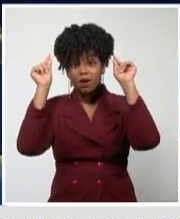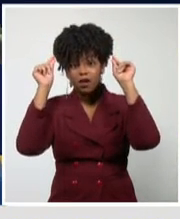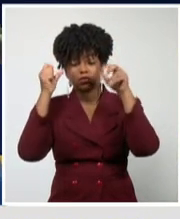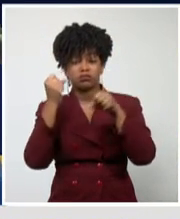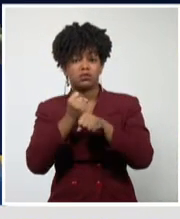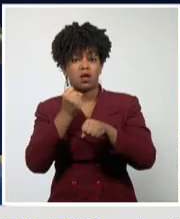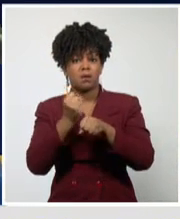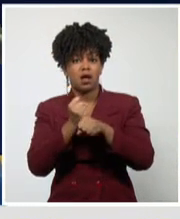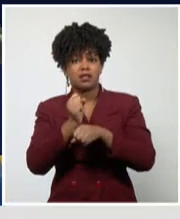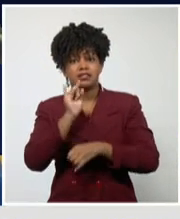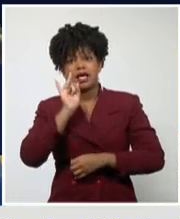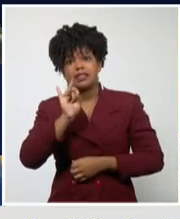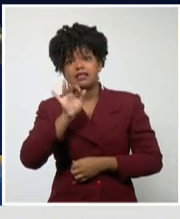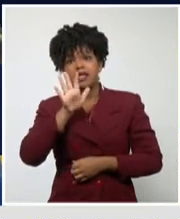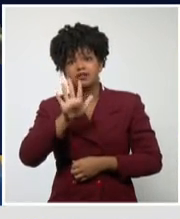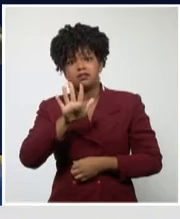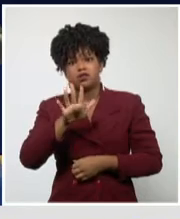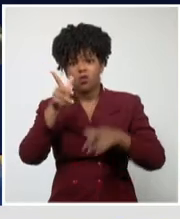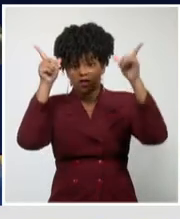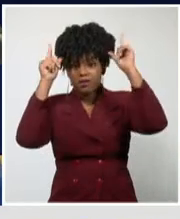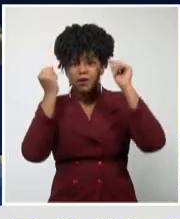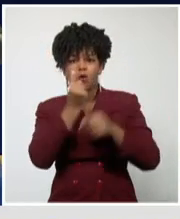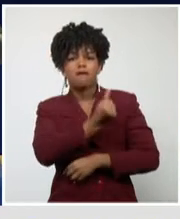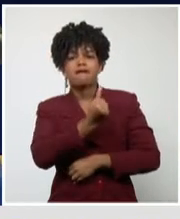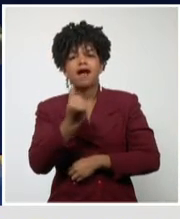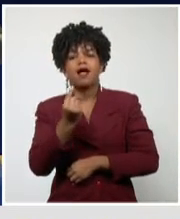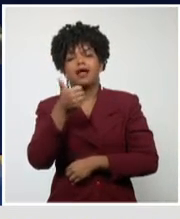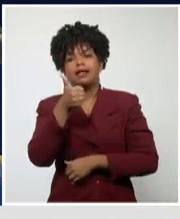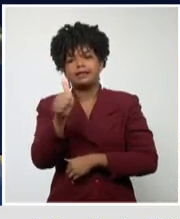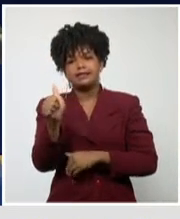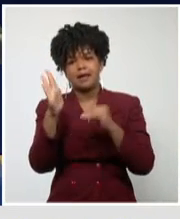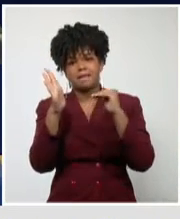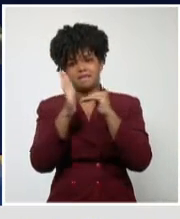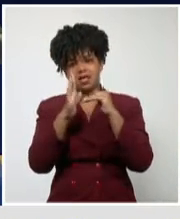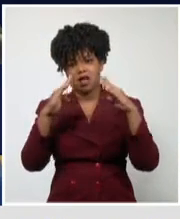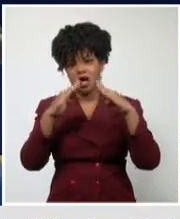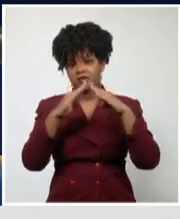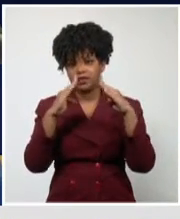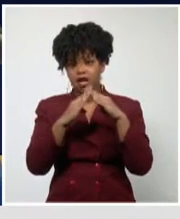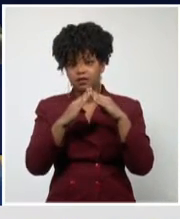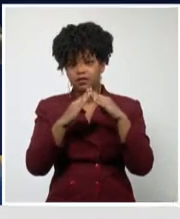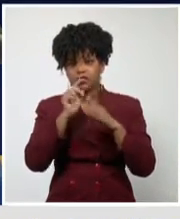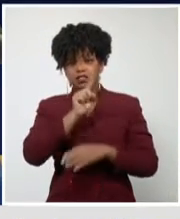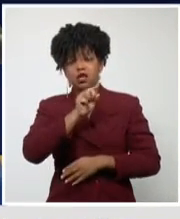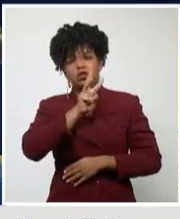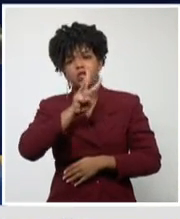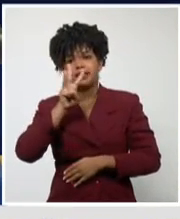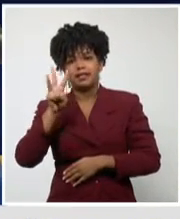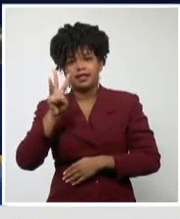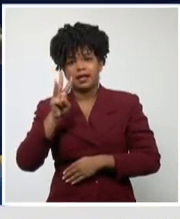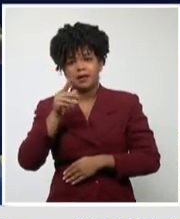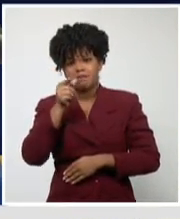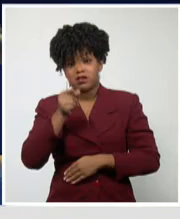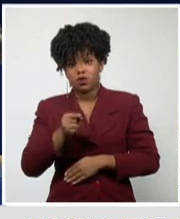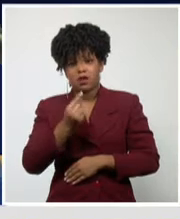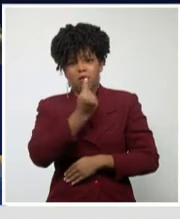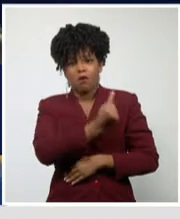75 enfermeros por cada 10.000 habitantes, 133 habitantes por personal de